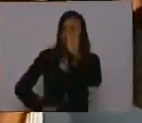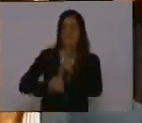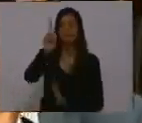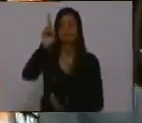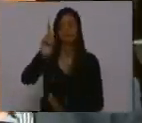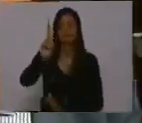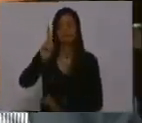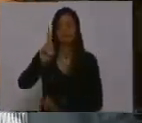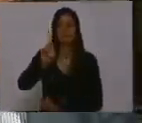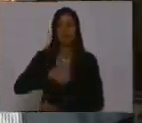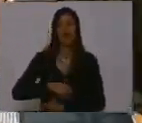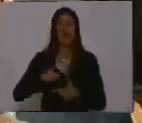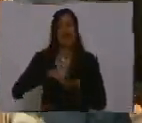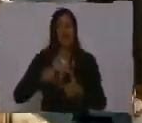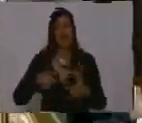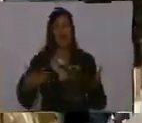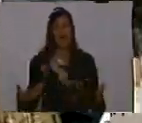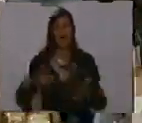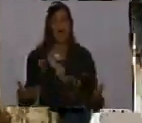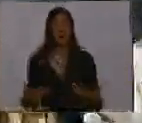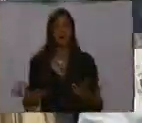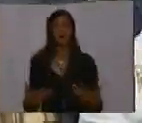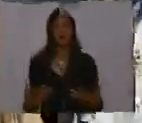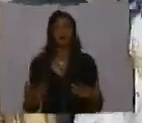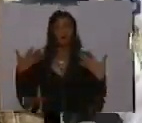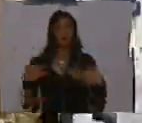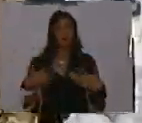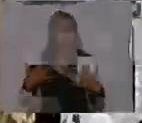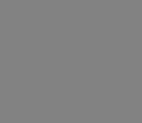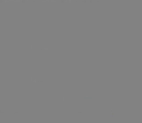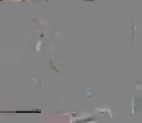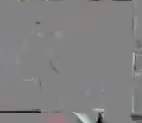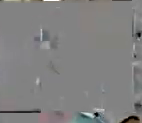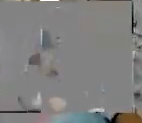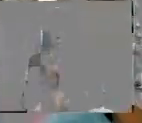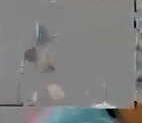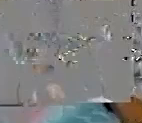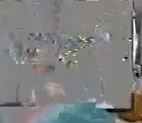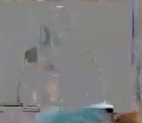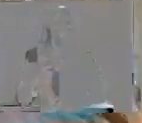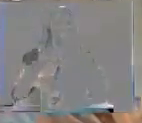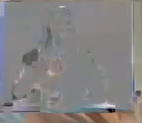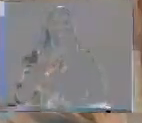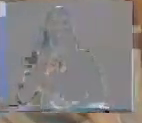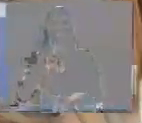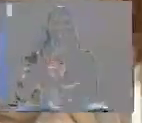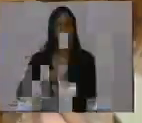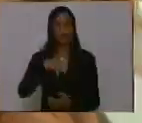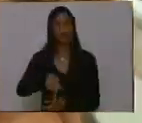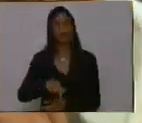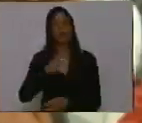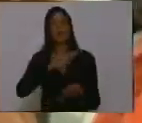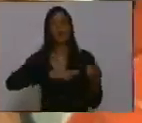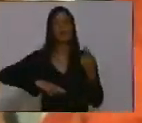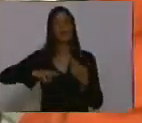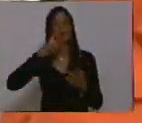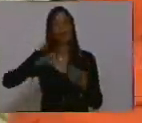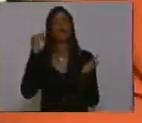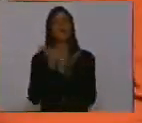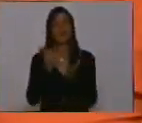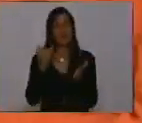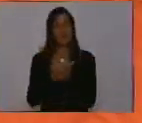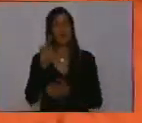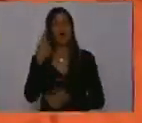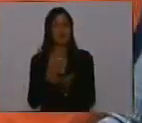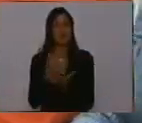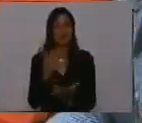generaciones. Por eso, sin duda alguna, y estando aquí, donde la Revolución Bolivariana ha demostrado